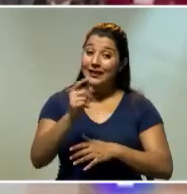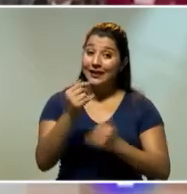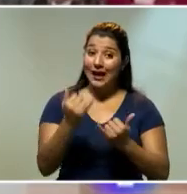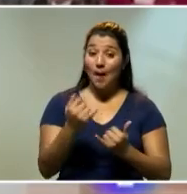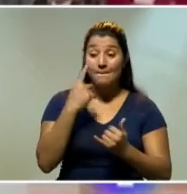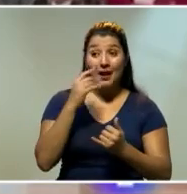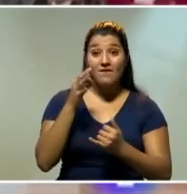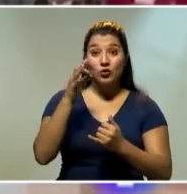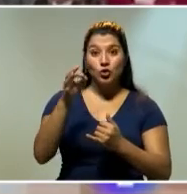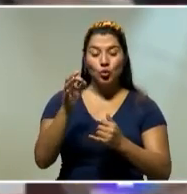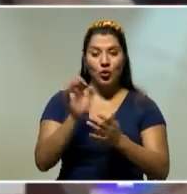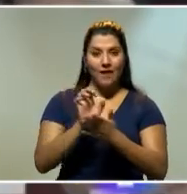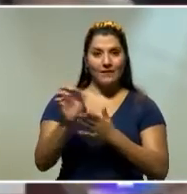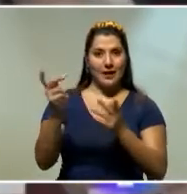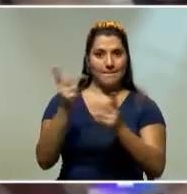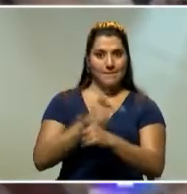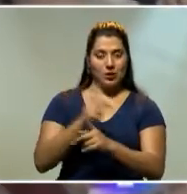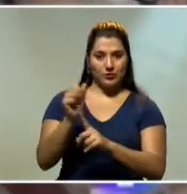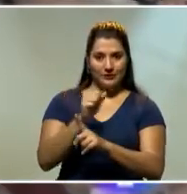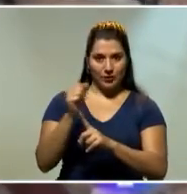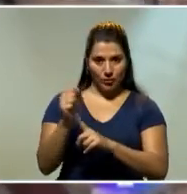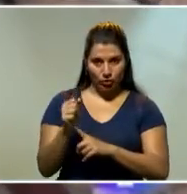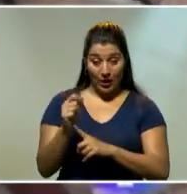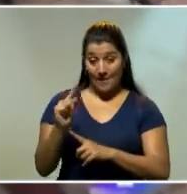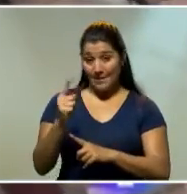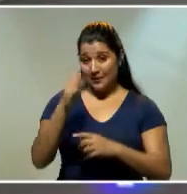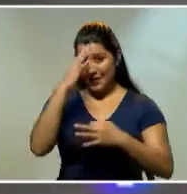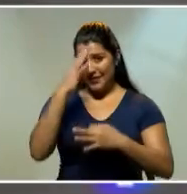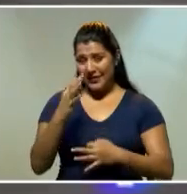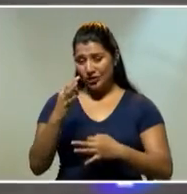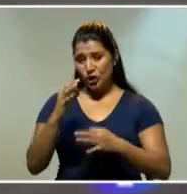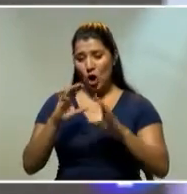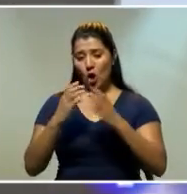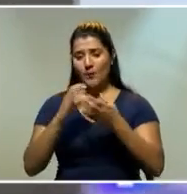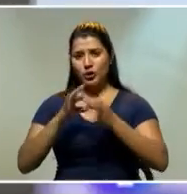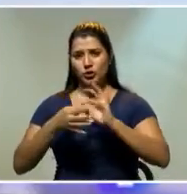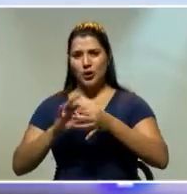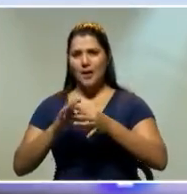males mayores. La primera medida del Comité Olímpico Internacional fue cambiar de